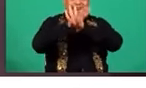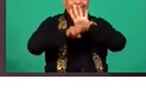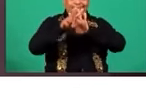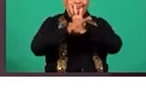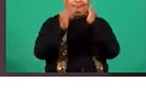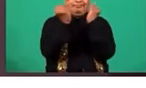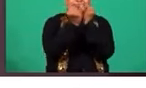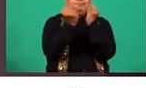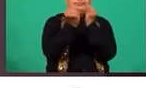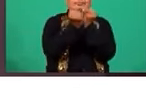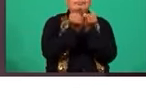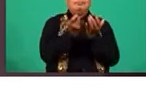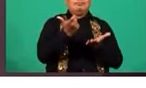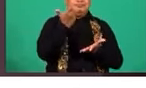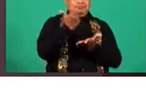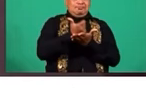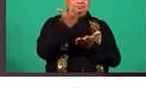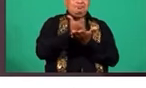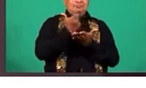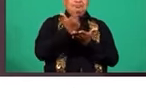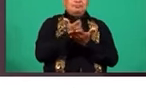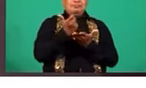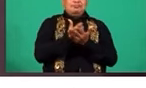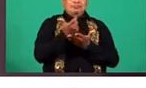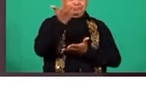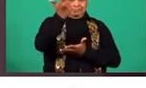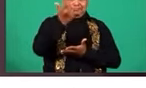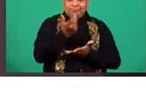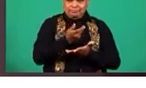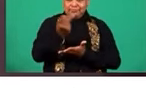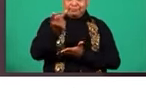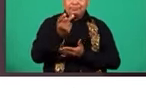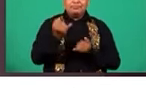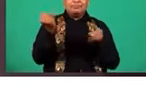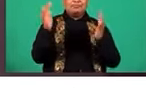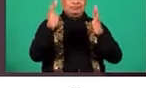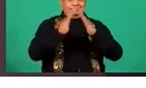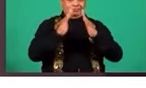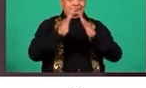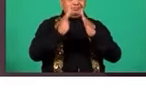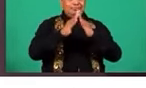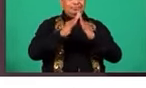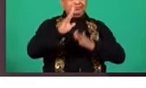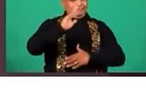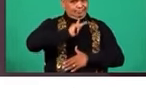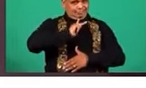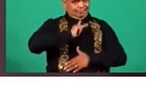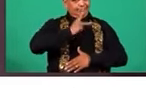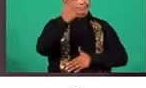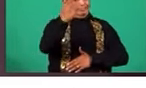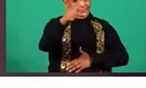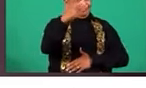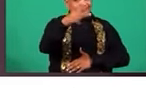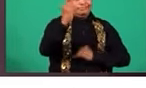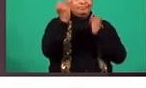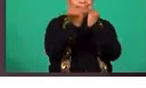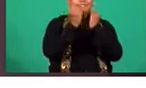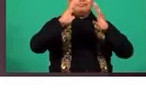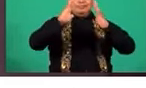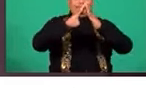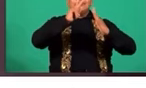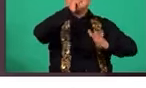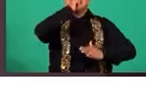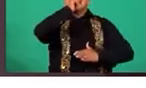no digan que usamos recursos públicos, pues allá en la casa, que es su casa, que fue la casa de mis